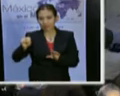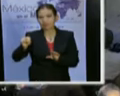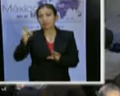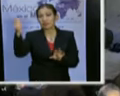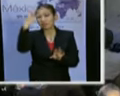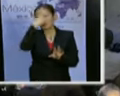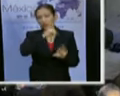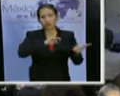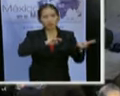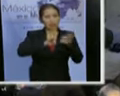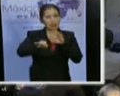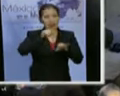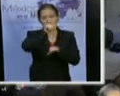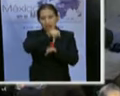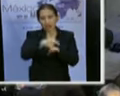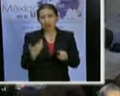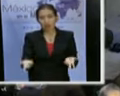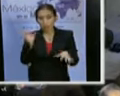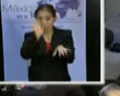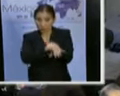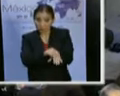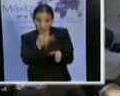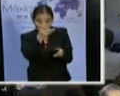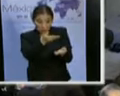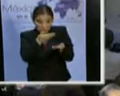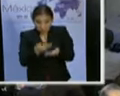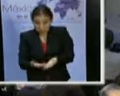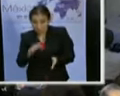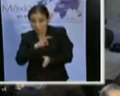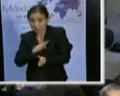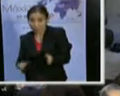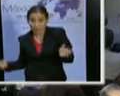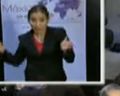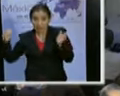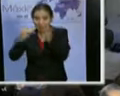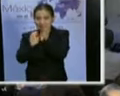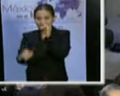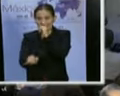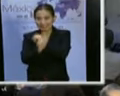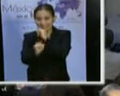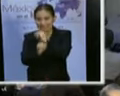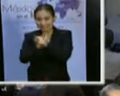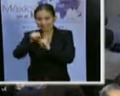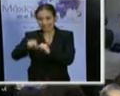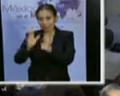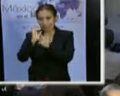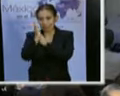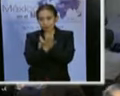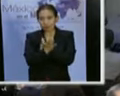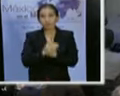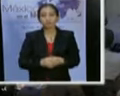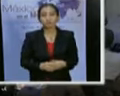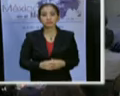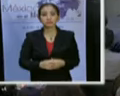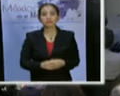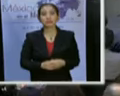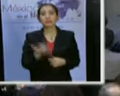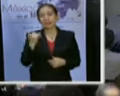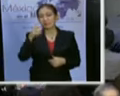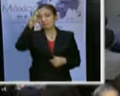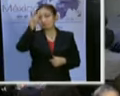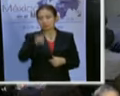hermosos trabajos que yo ya le pedí autorización para que los pongamos en la página de nuestra comisión. Y